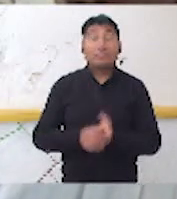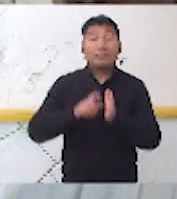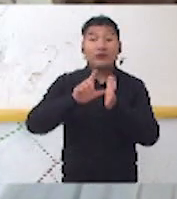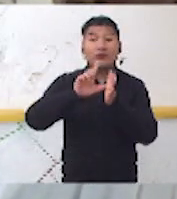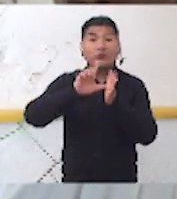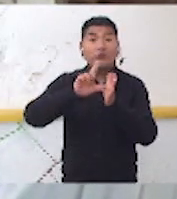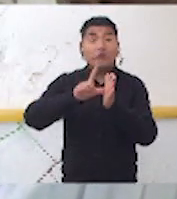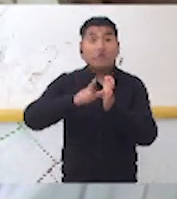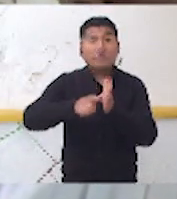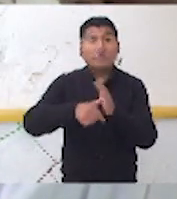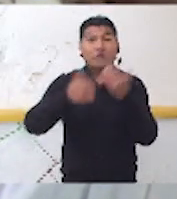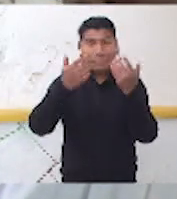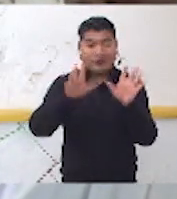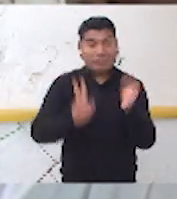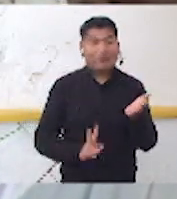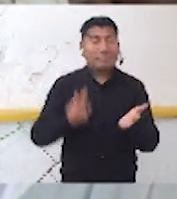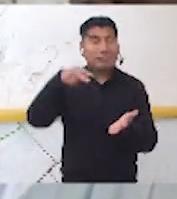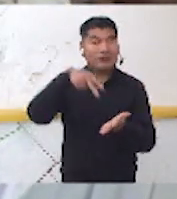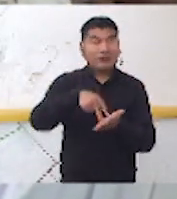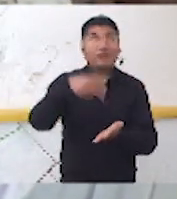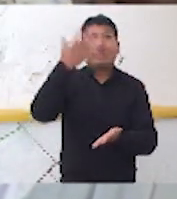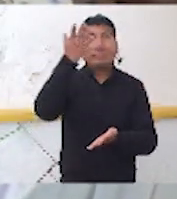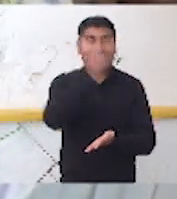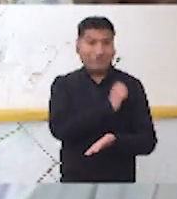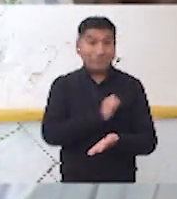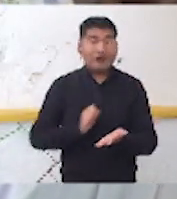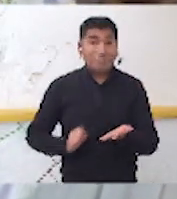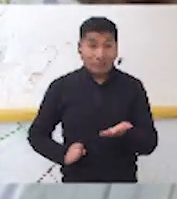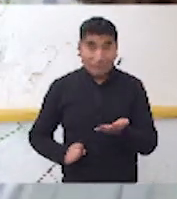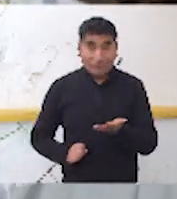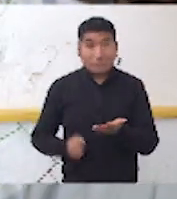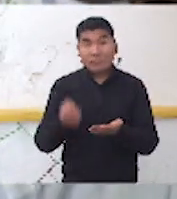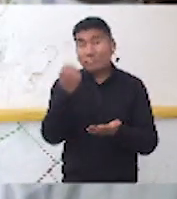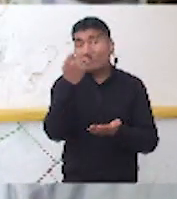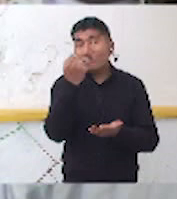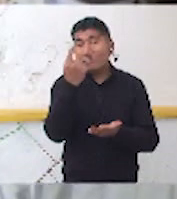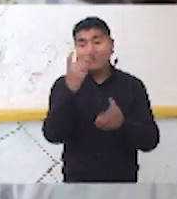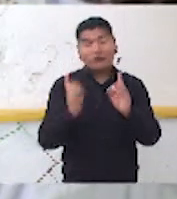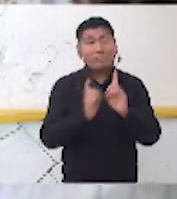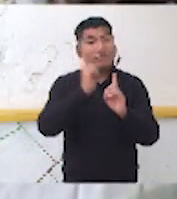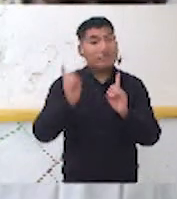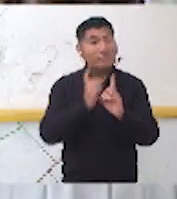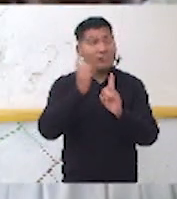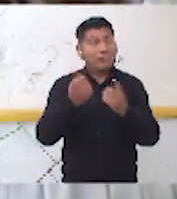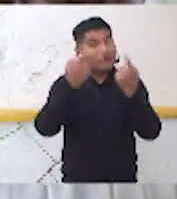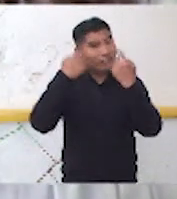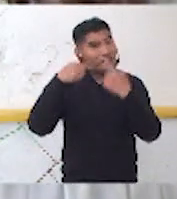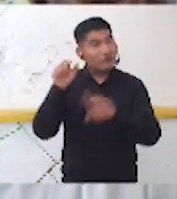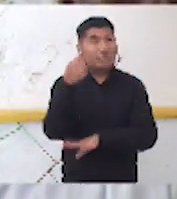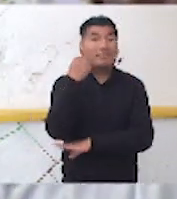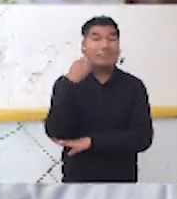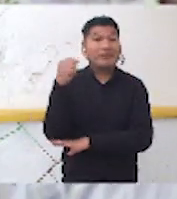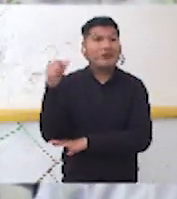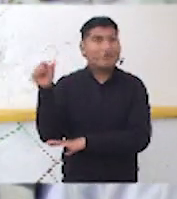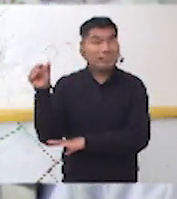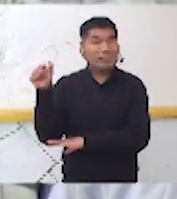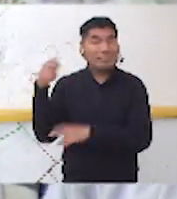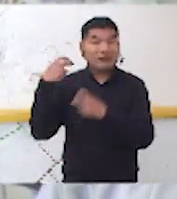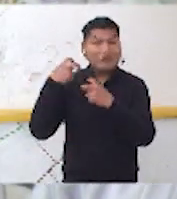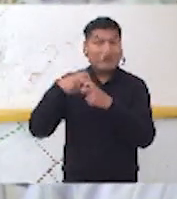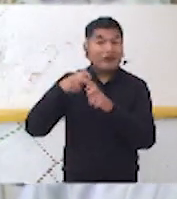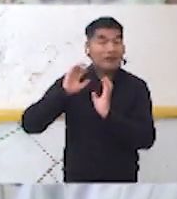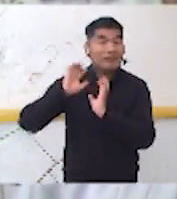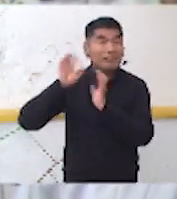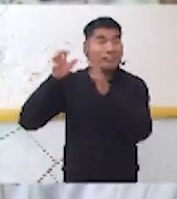Después de la resurrección del Señor, los 11 discípulos fueron a Galilea, a la montaña